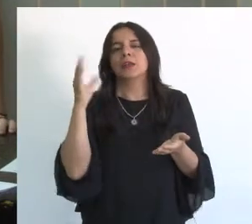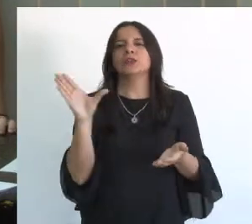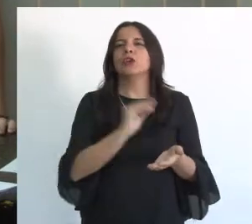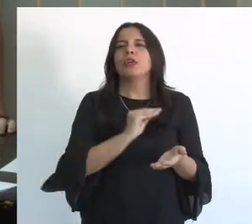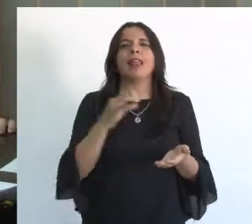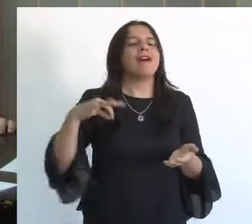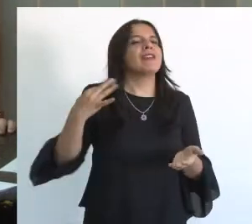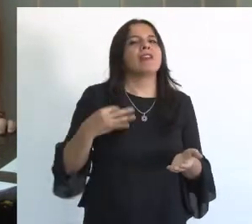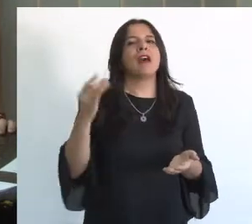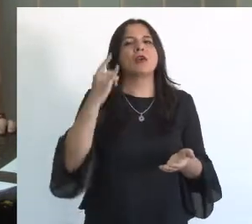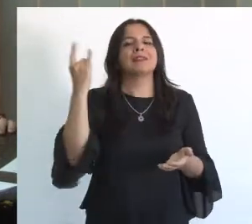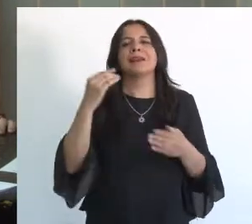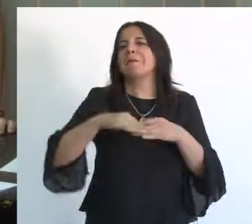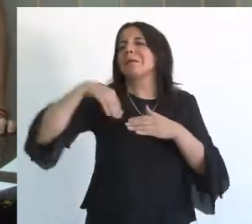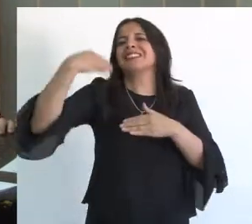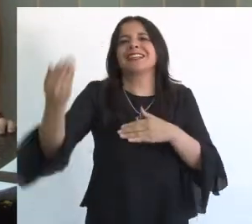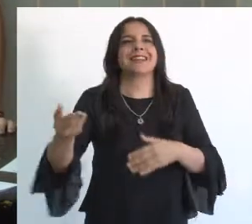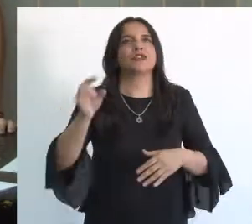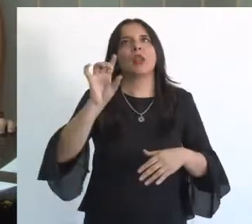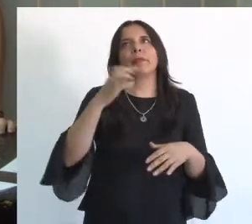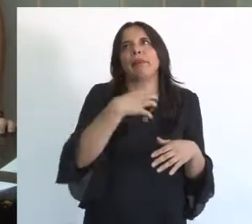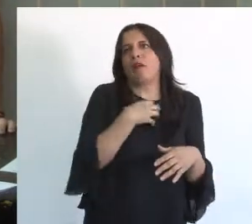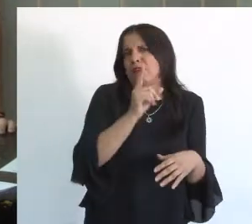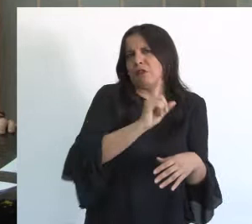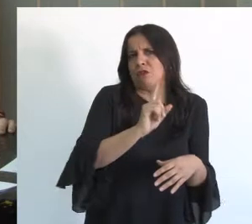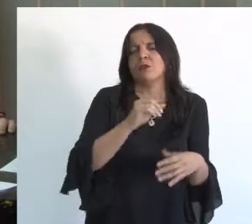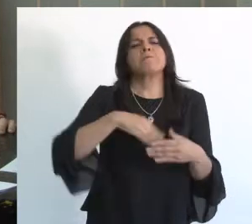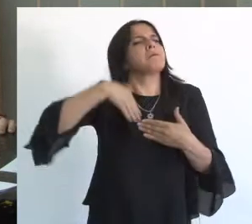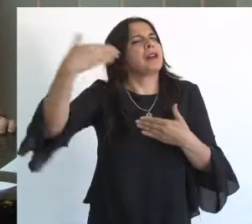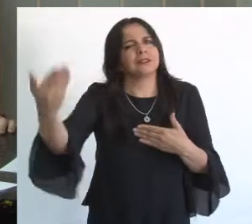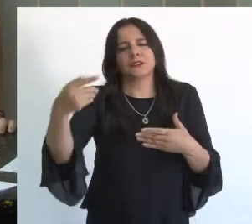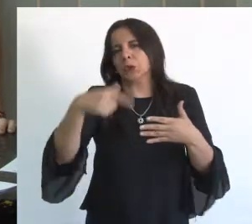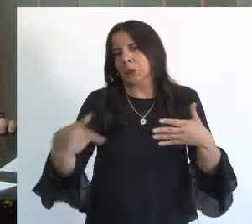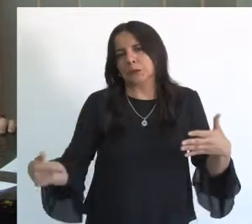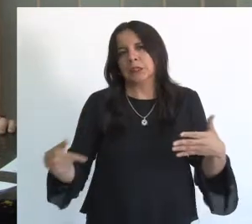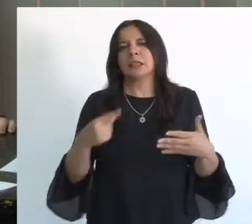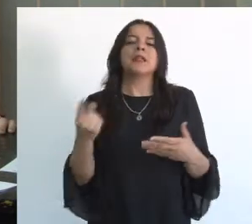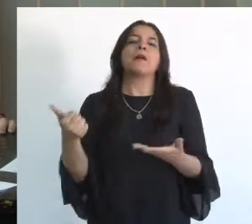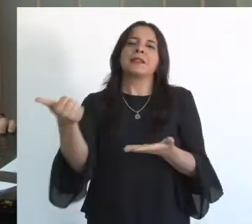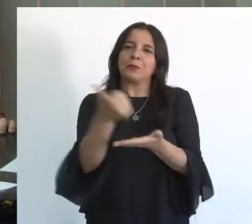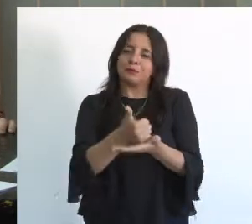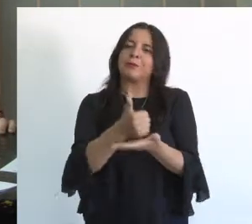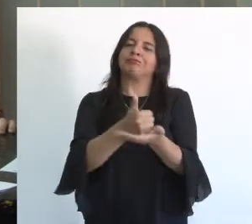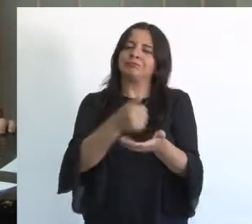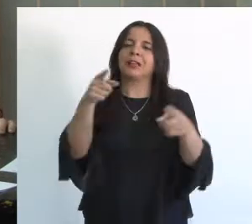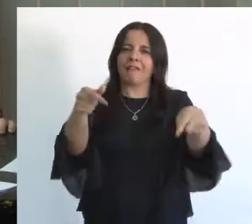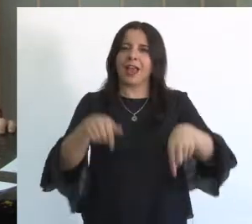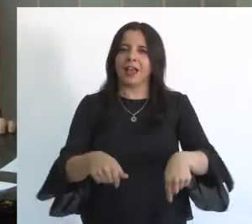universitaria que va más allá de las aulas y de estar en estos espacios. Los invitamos a habitarlos y estar juntos